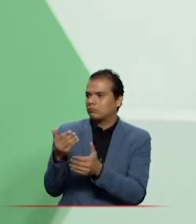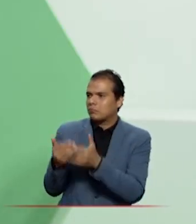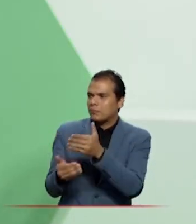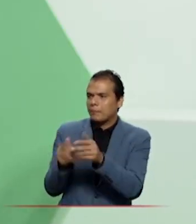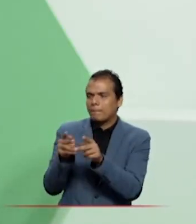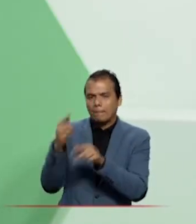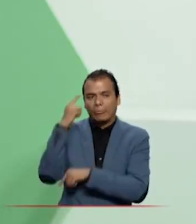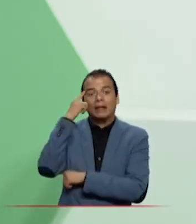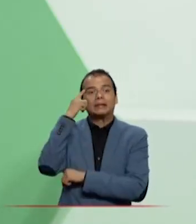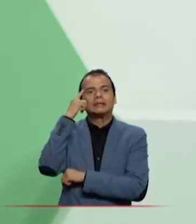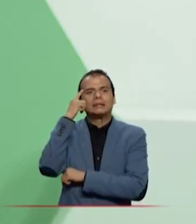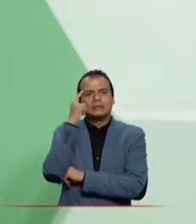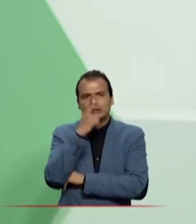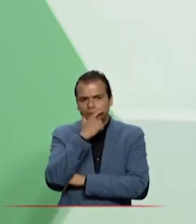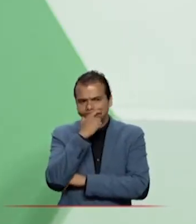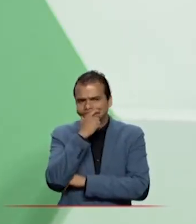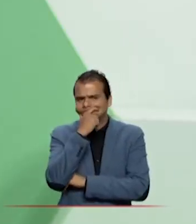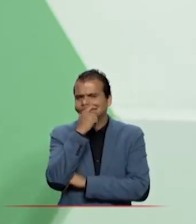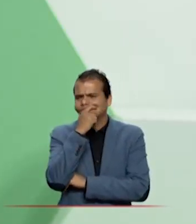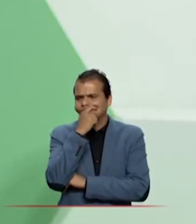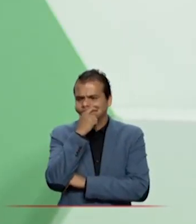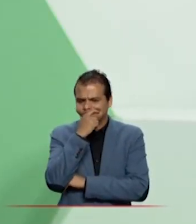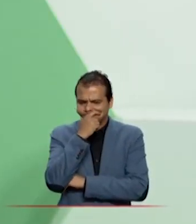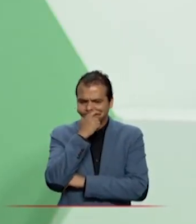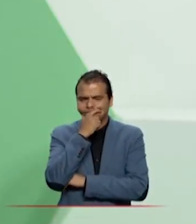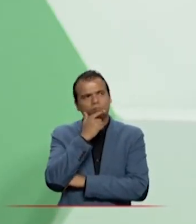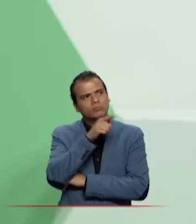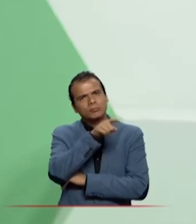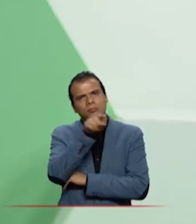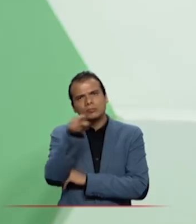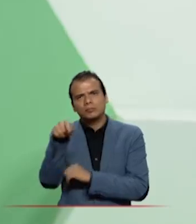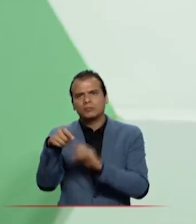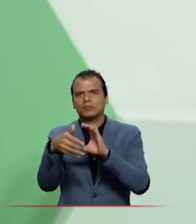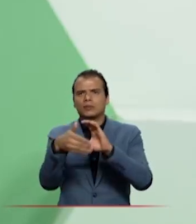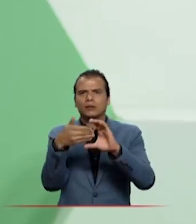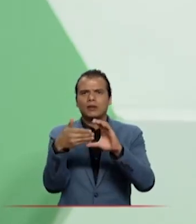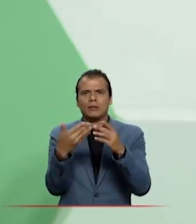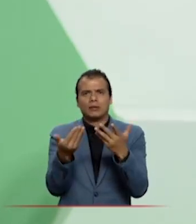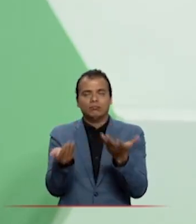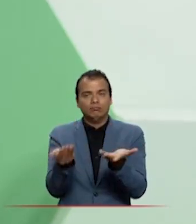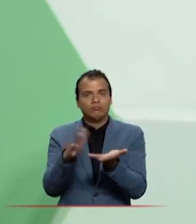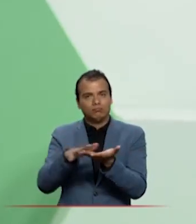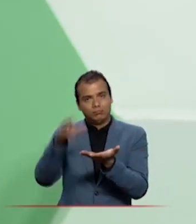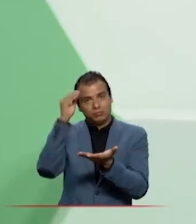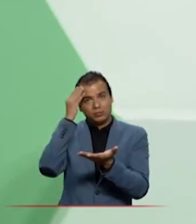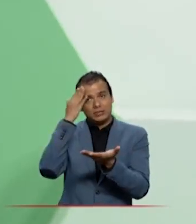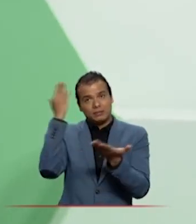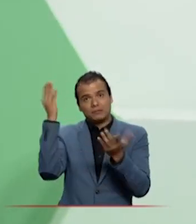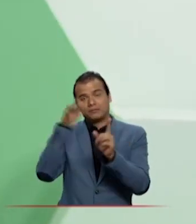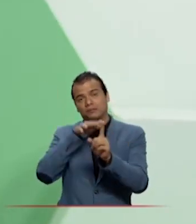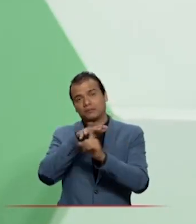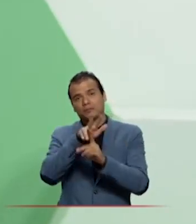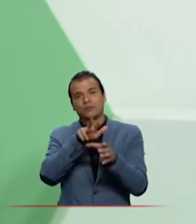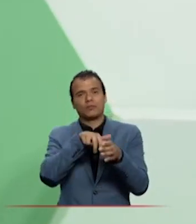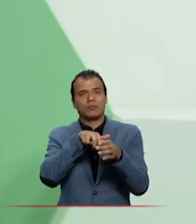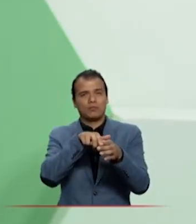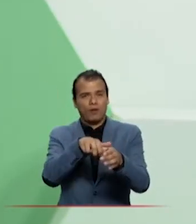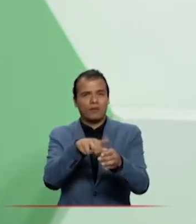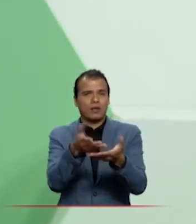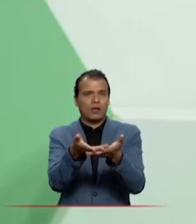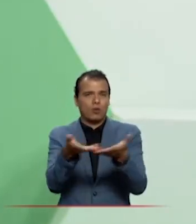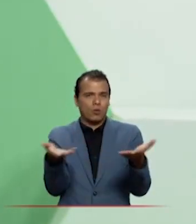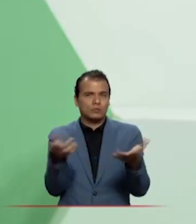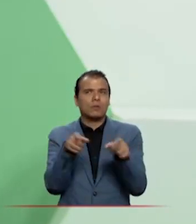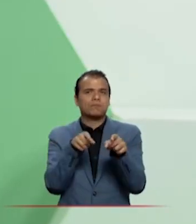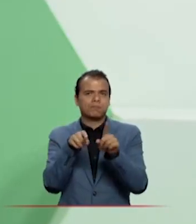estar pendientes del clima hay que saber cómo se comporta el clima porque eso depende muchas veces también temas de movilidad y Bueno muchísimas cosas a